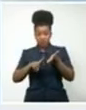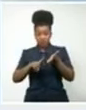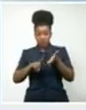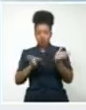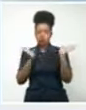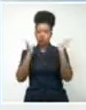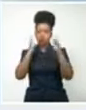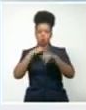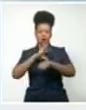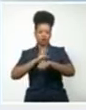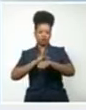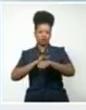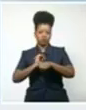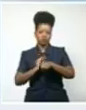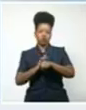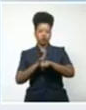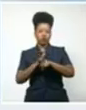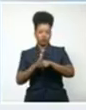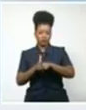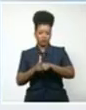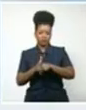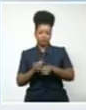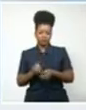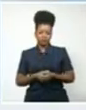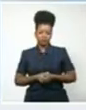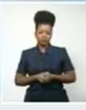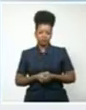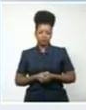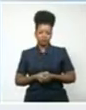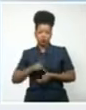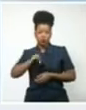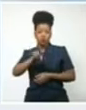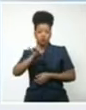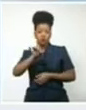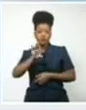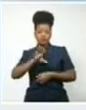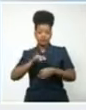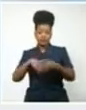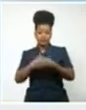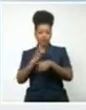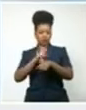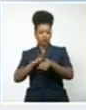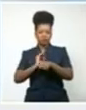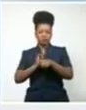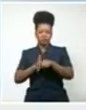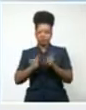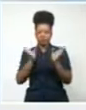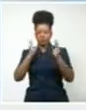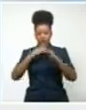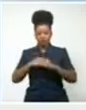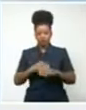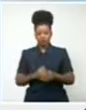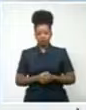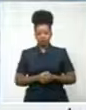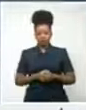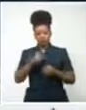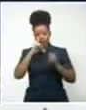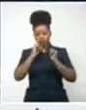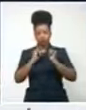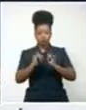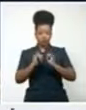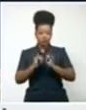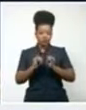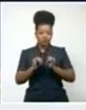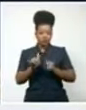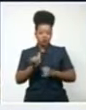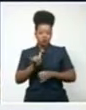casos de la COVID-19 en los últimos 15 días. Creo que es una noticia que a